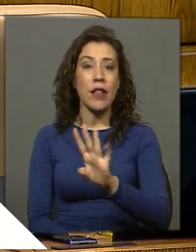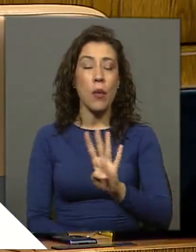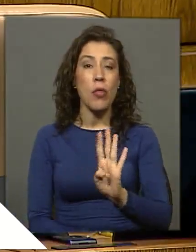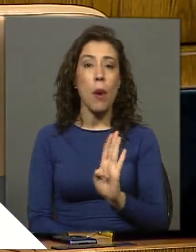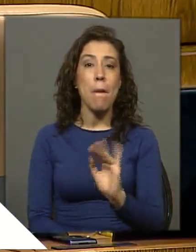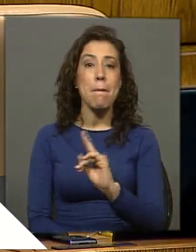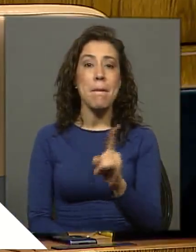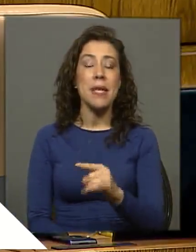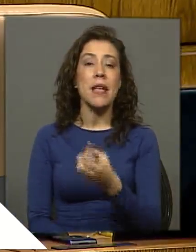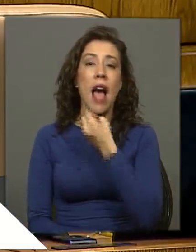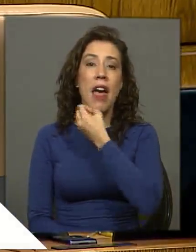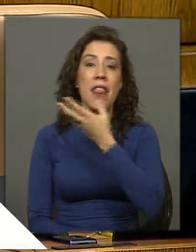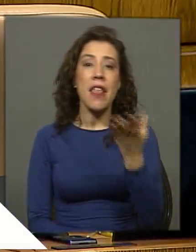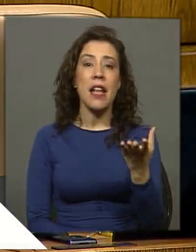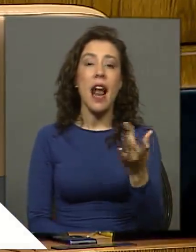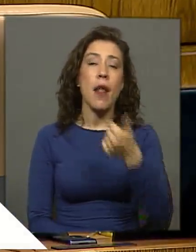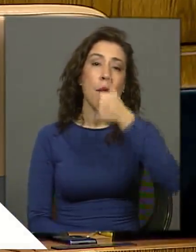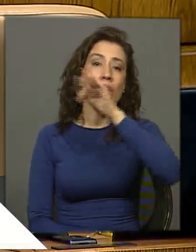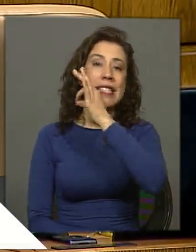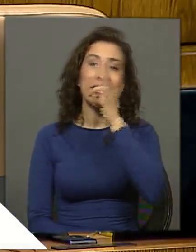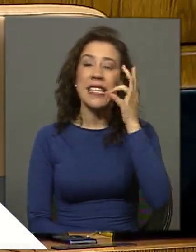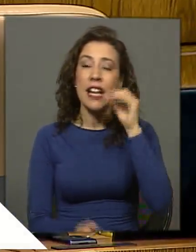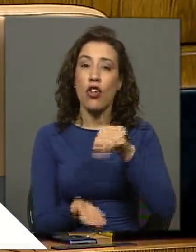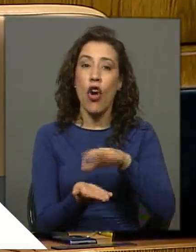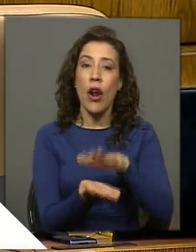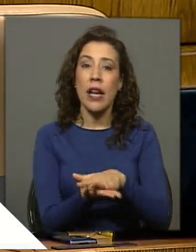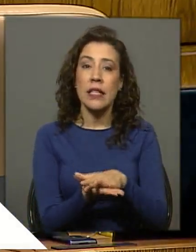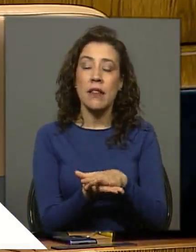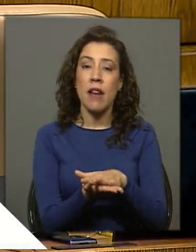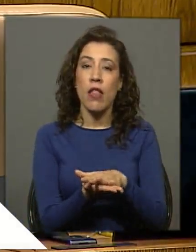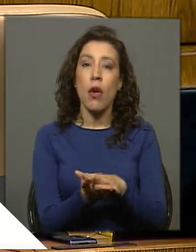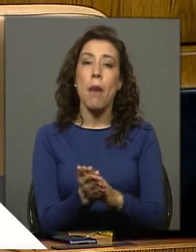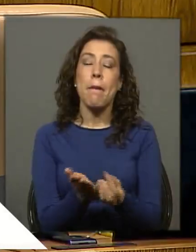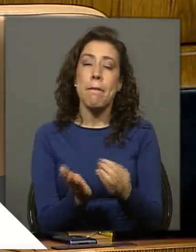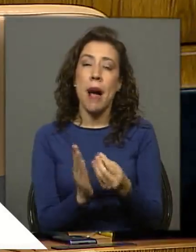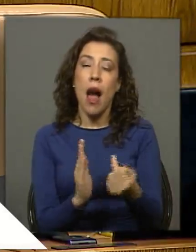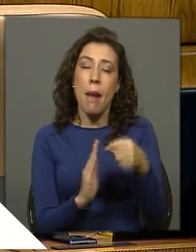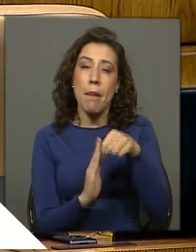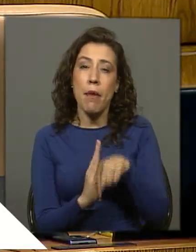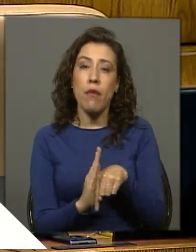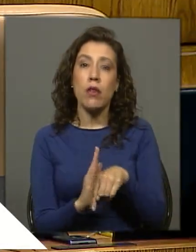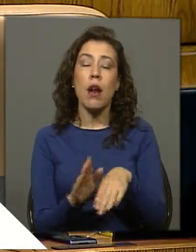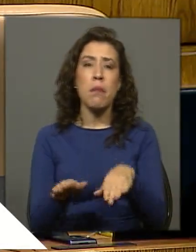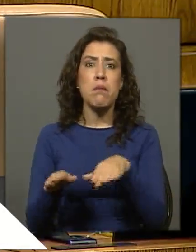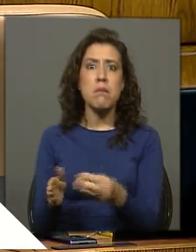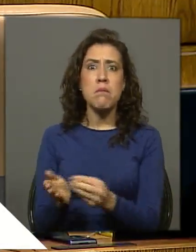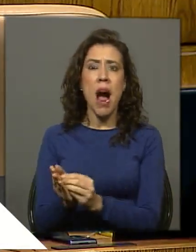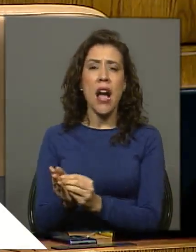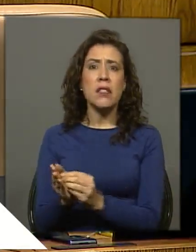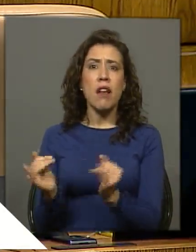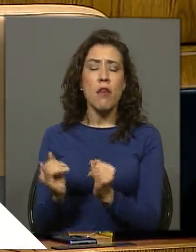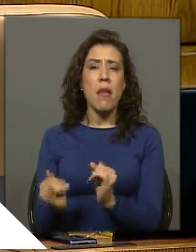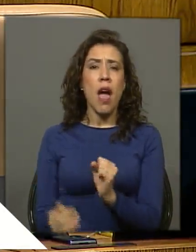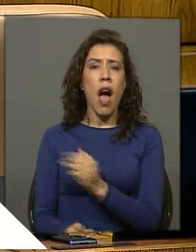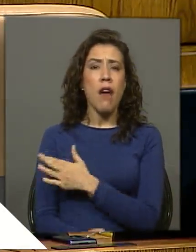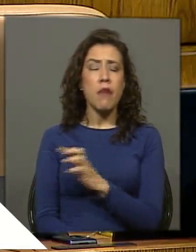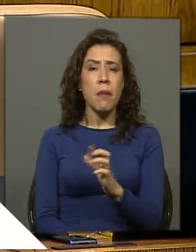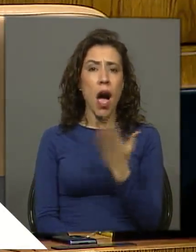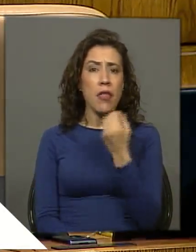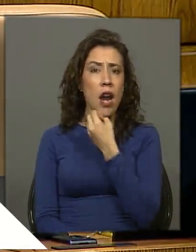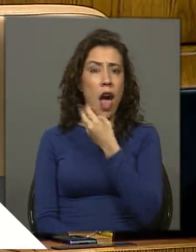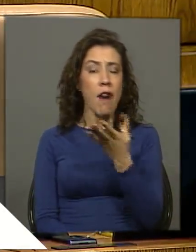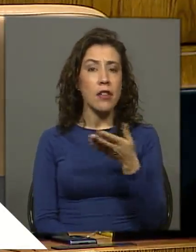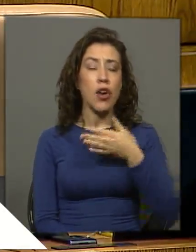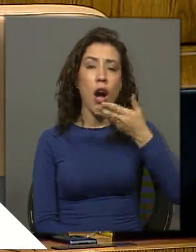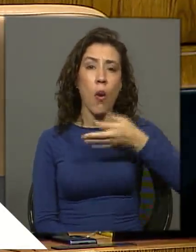bis vamos a declarar el carácter secreto reservado y vamos a profundizar el modelo de la AFP se lo dijimos al ministro en nuestras